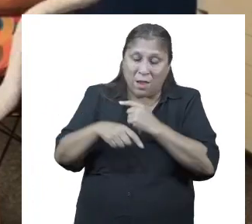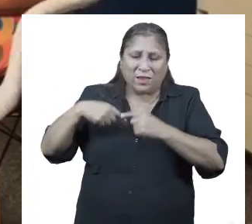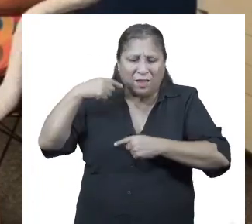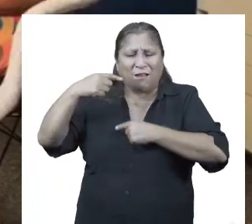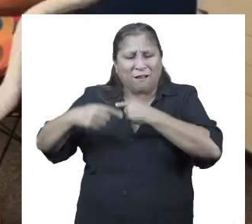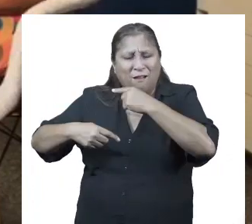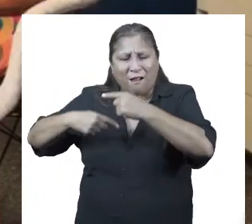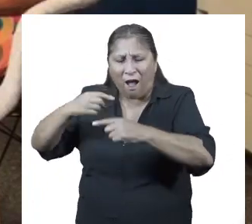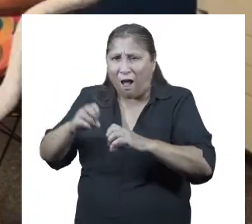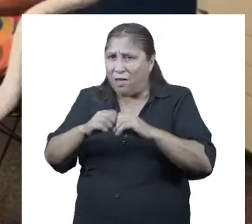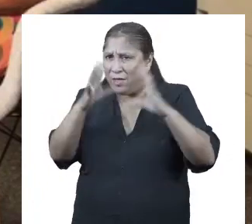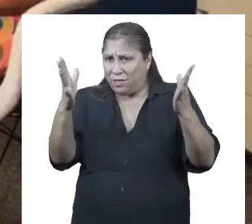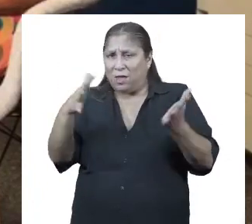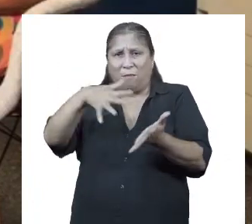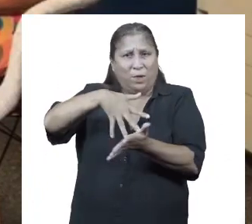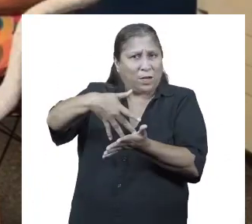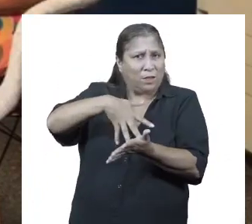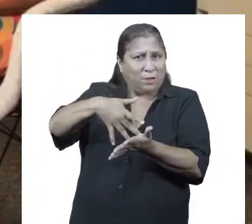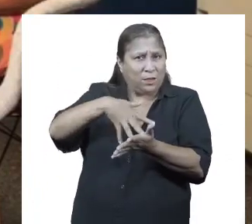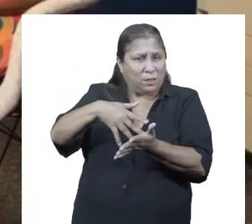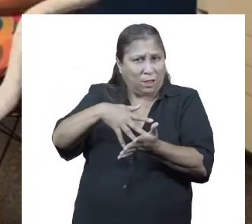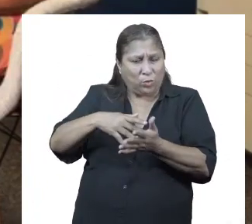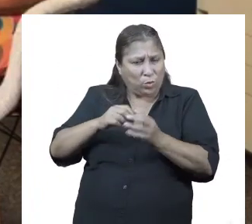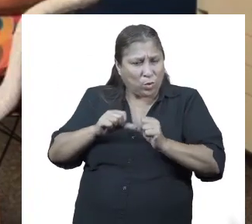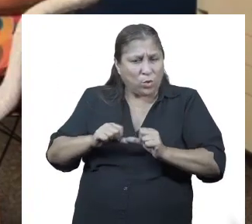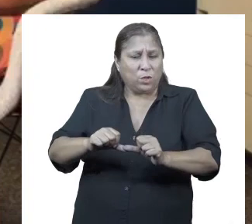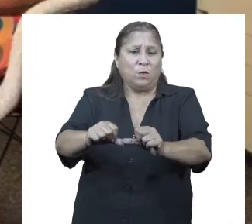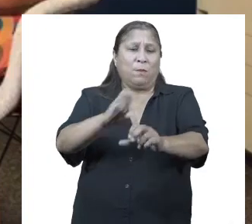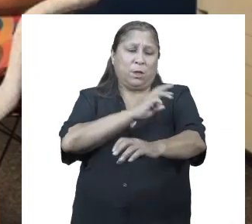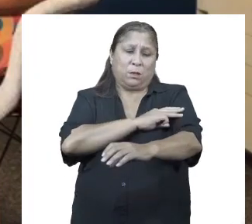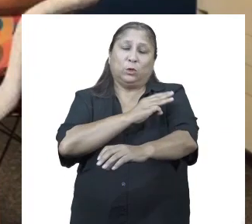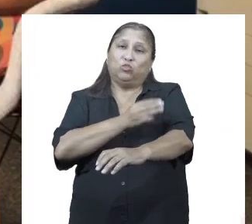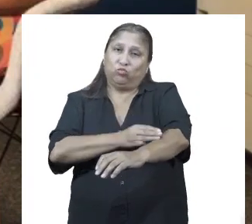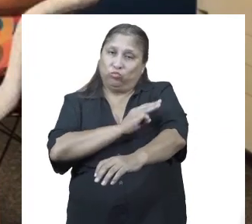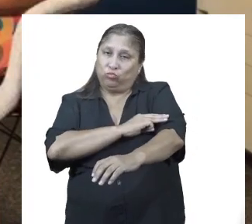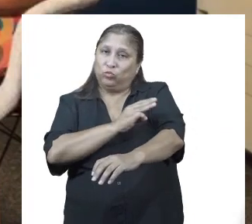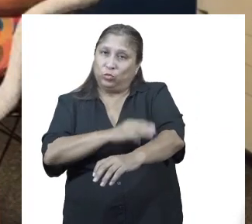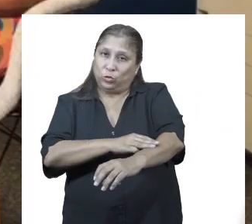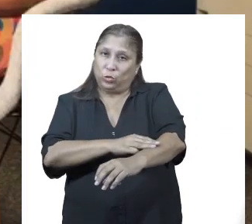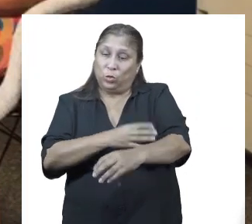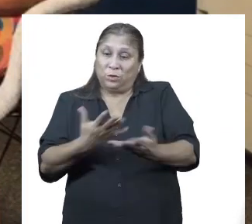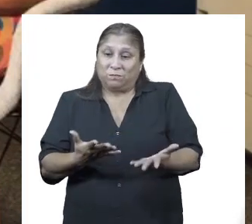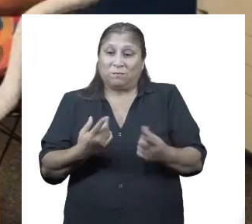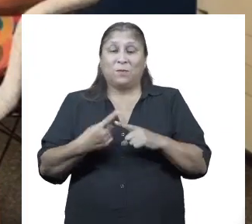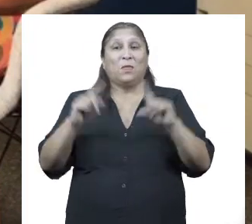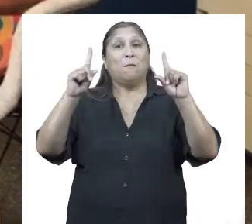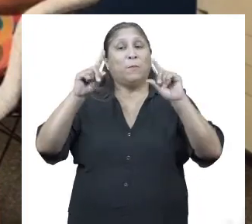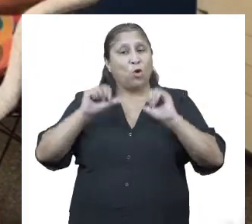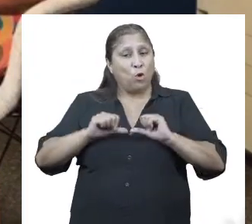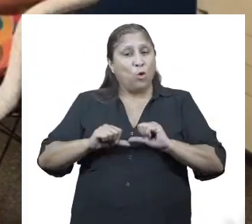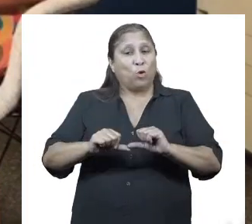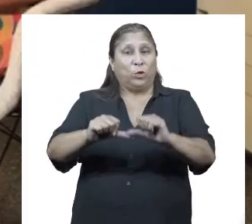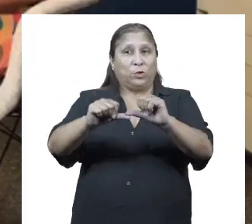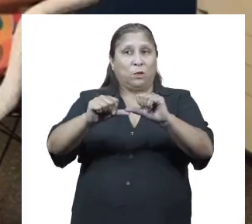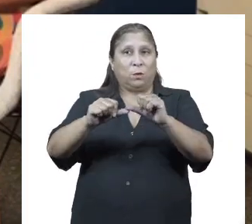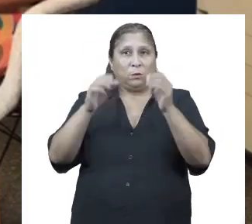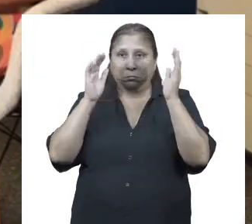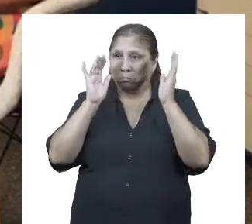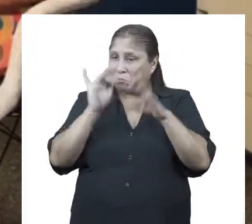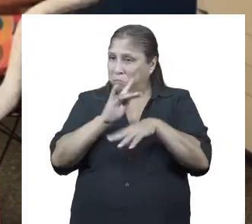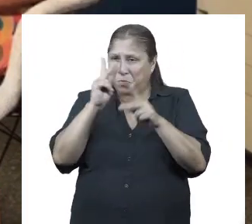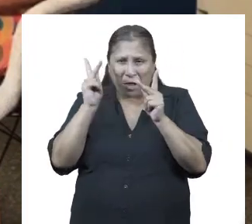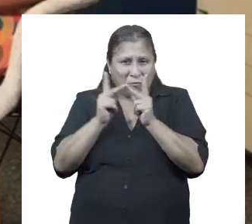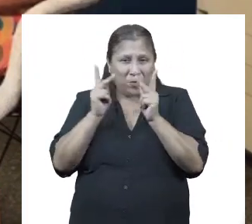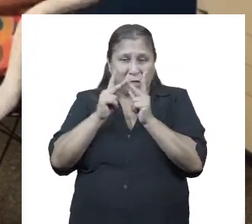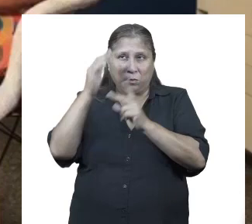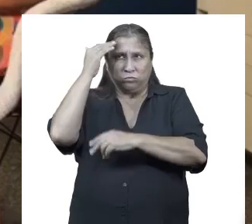día va a ir debilitando sistemáticamente sus músculos, pero manteniendo intacta, digamos, sus